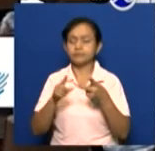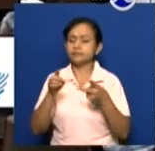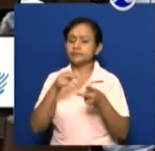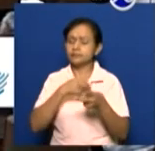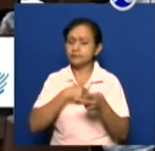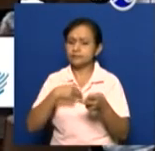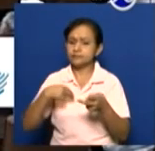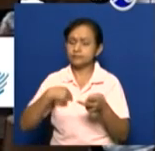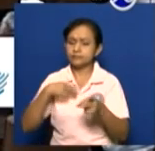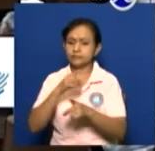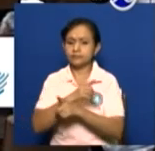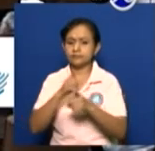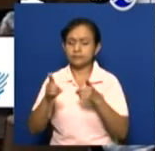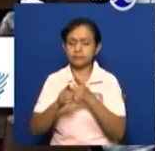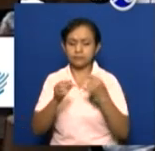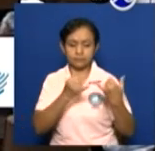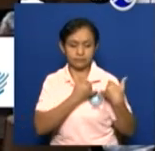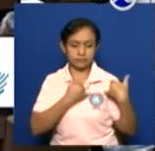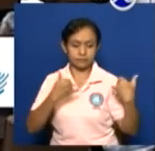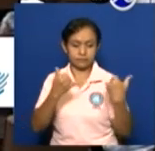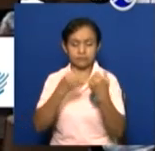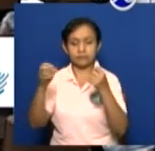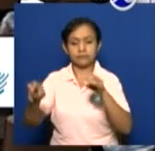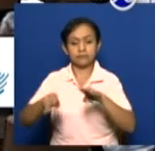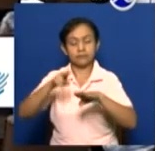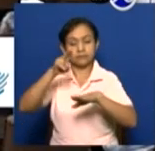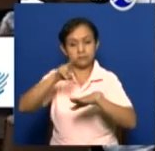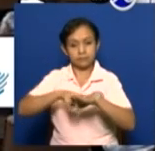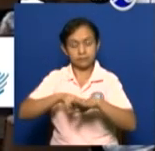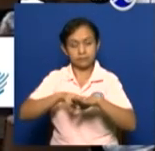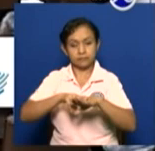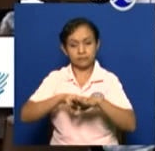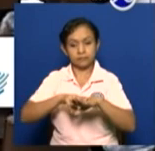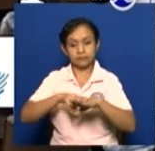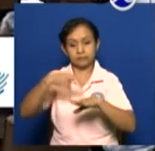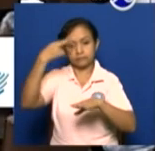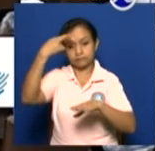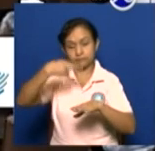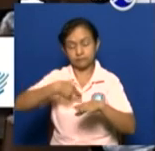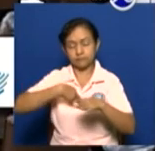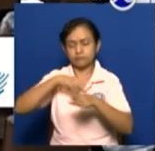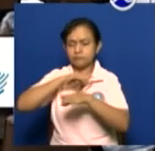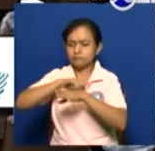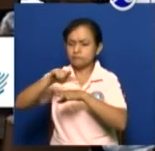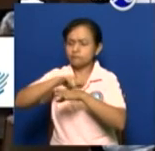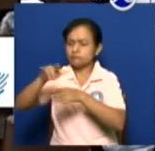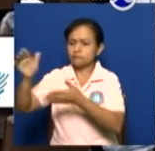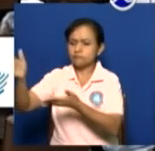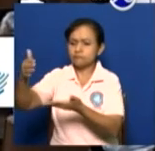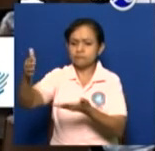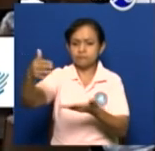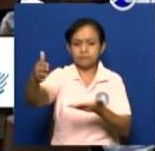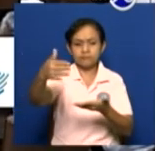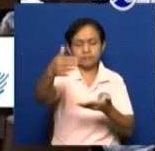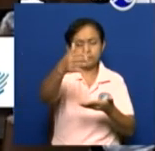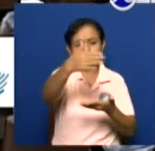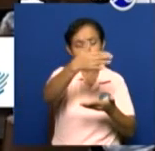crearse un instituto nacional que se encargue de recopilar,